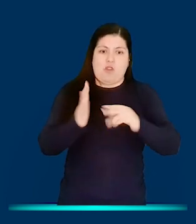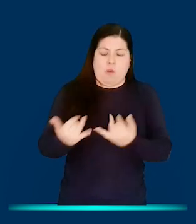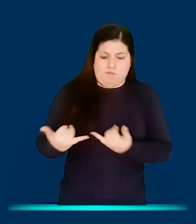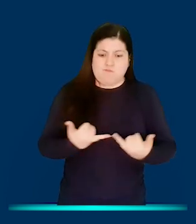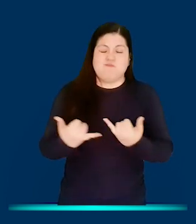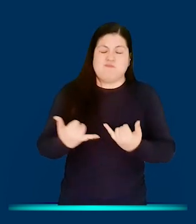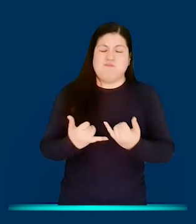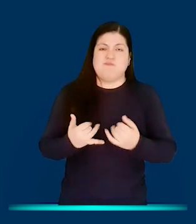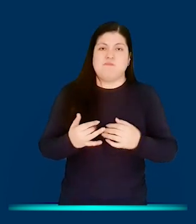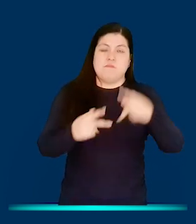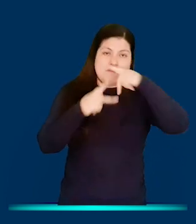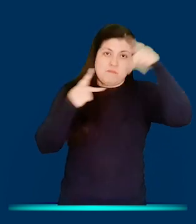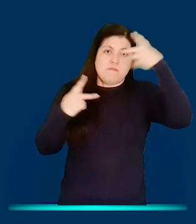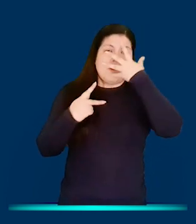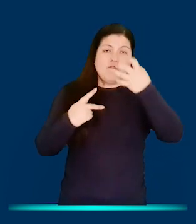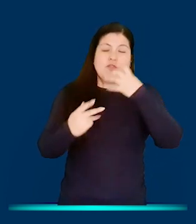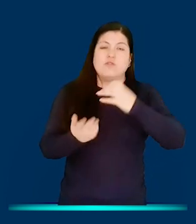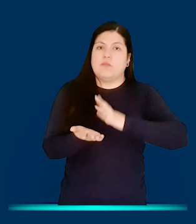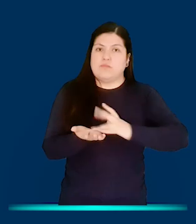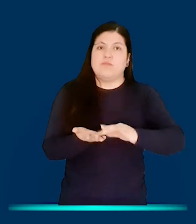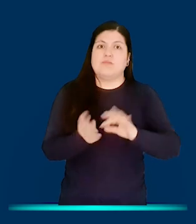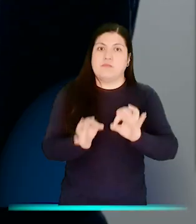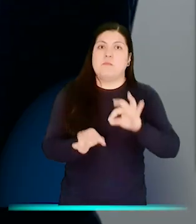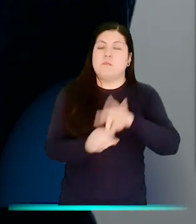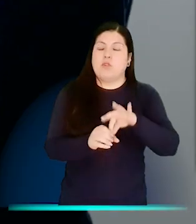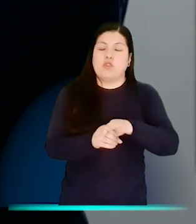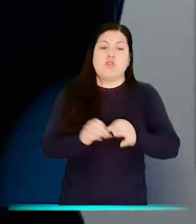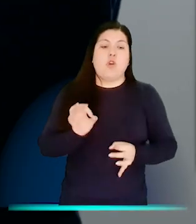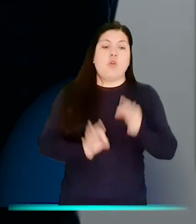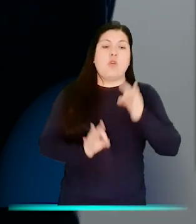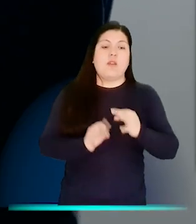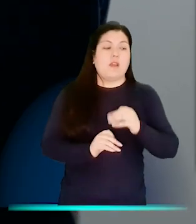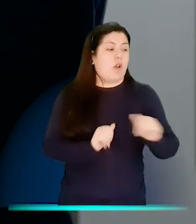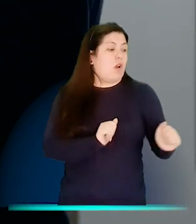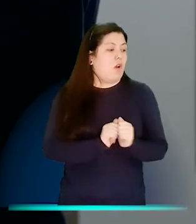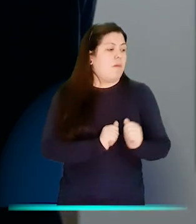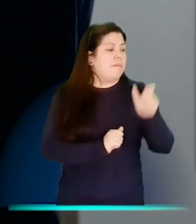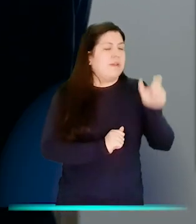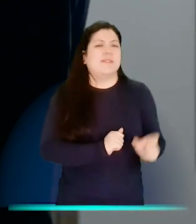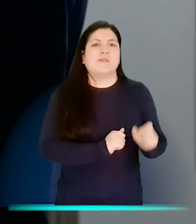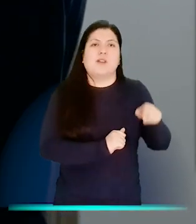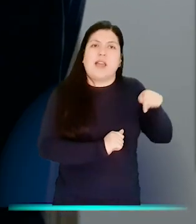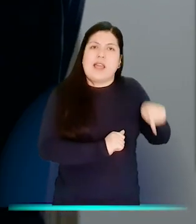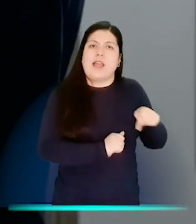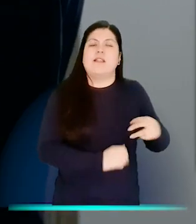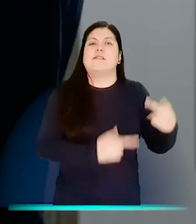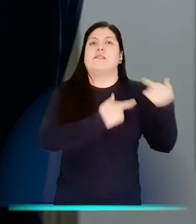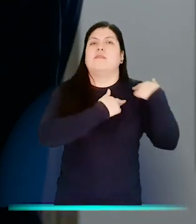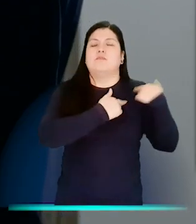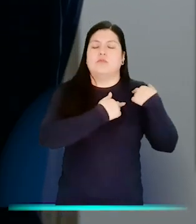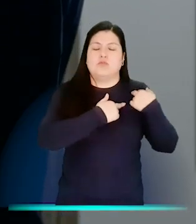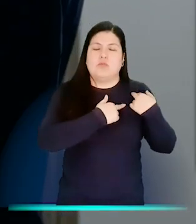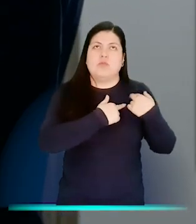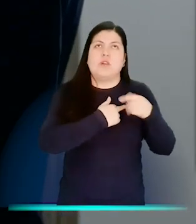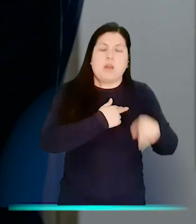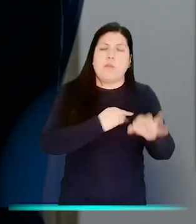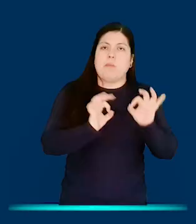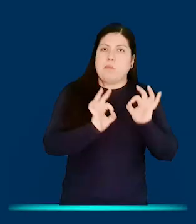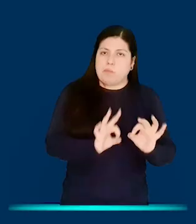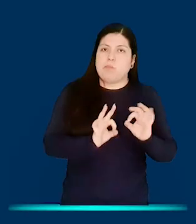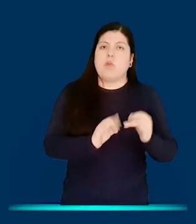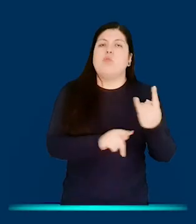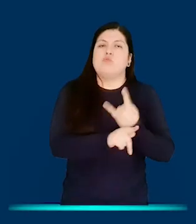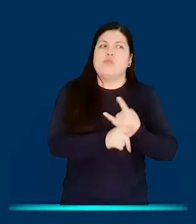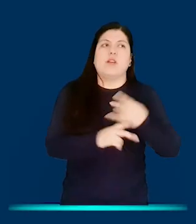las máquinas de biometría en mesa de votación, primero los jurados de votación tendrán el acompañamiento de un funcionario que